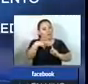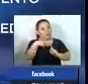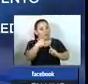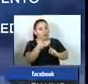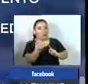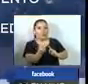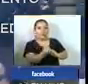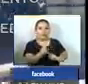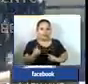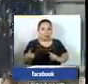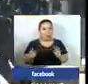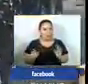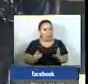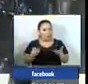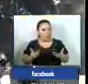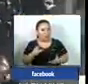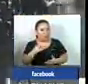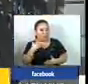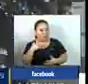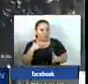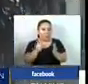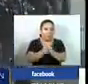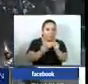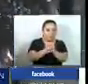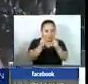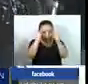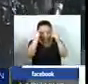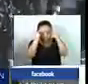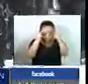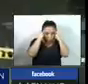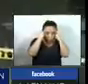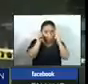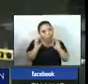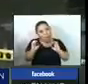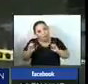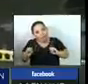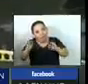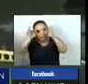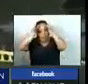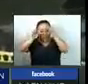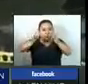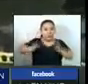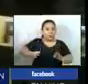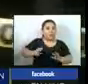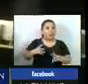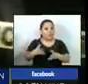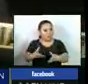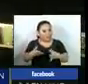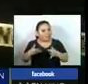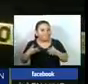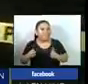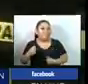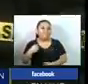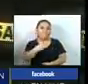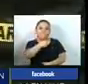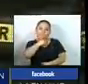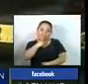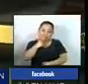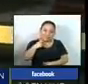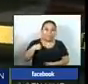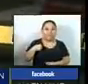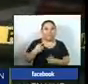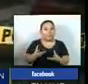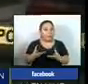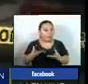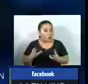las personas generando problemas psicológicos y en el peor de los casos siendo algunas de las causas que pueden llegar a